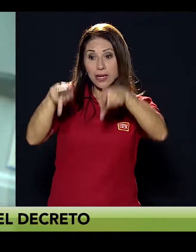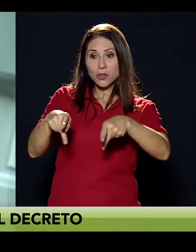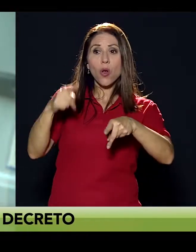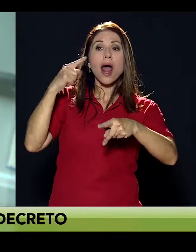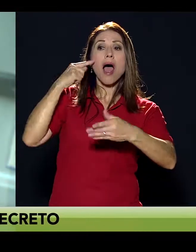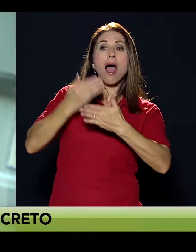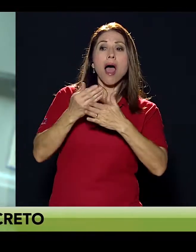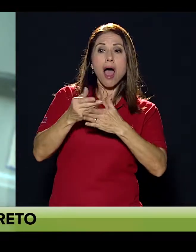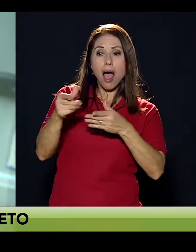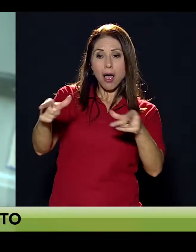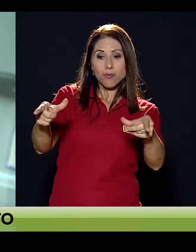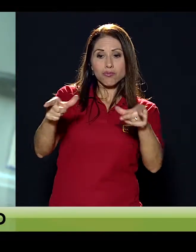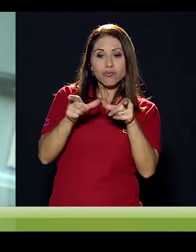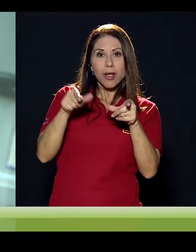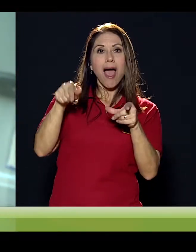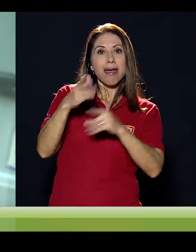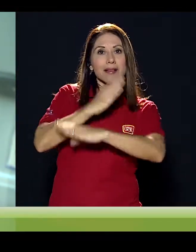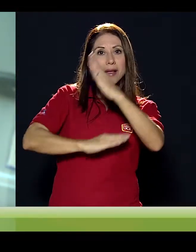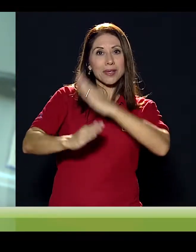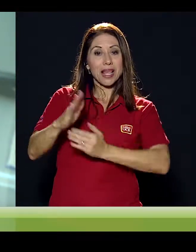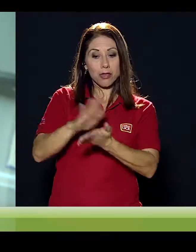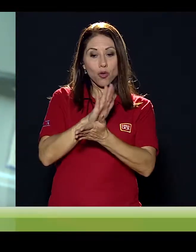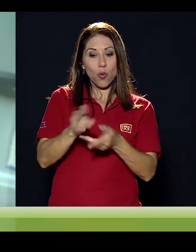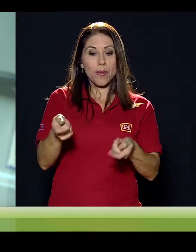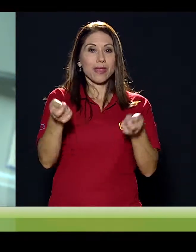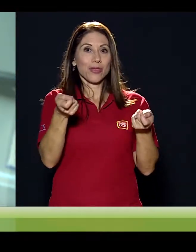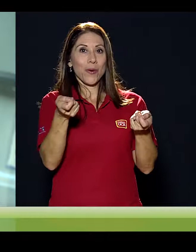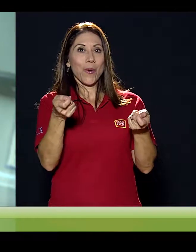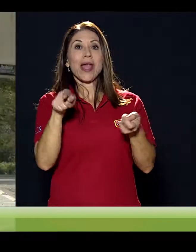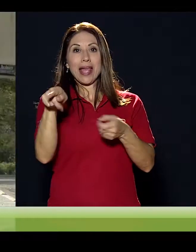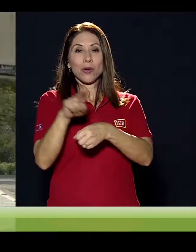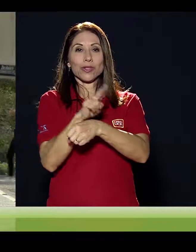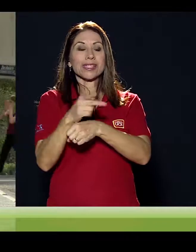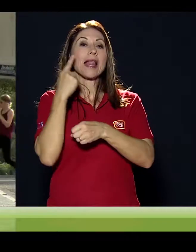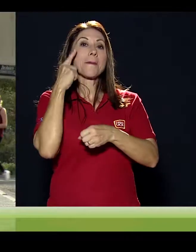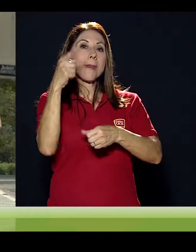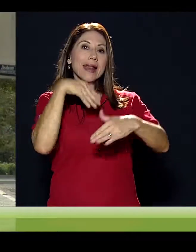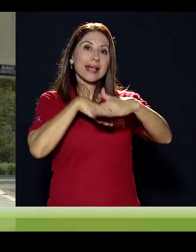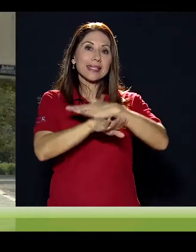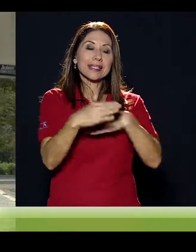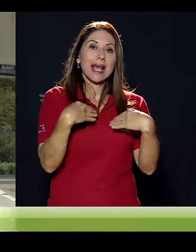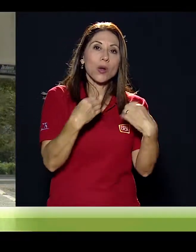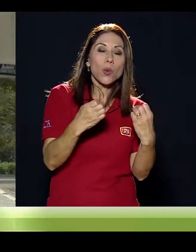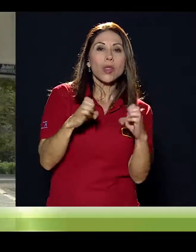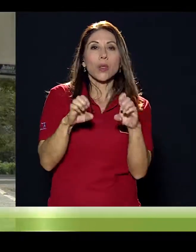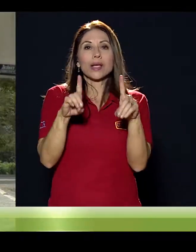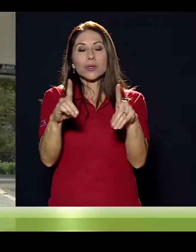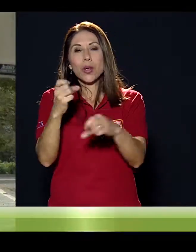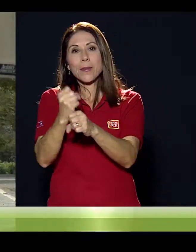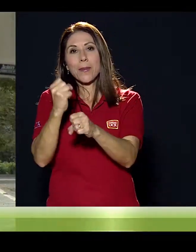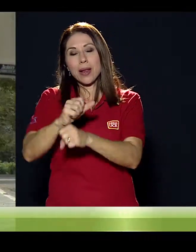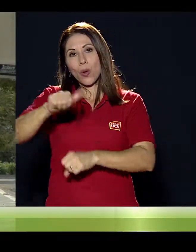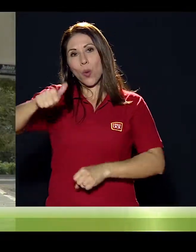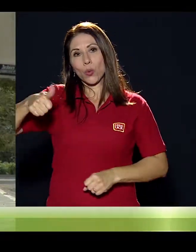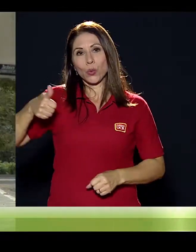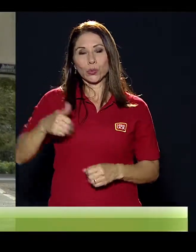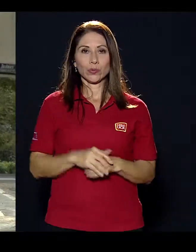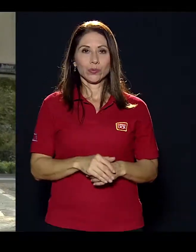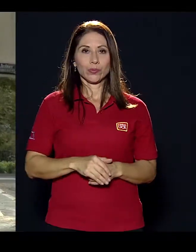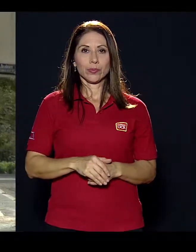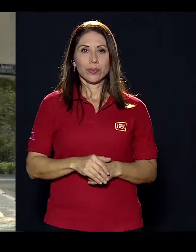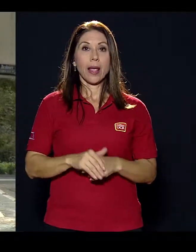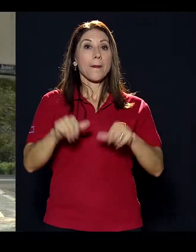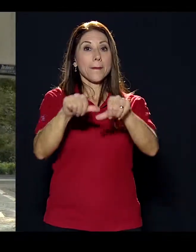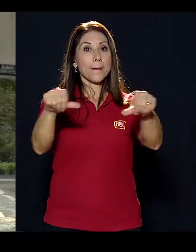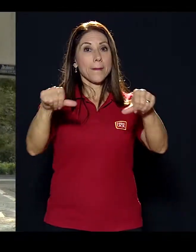de la persona y se emitirá un documento que será utilizado para acceder a beneficios de salud, educación, empleo, entre otros.